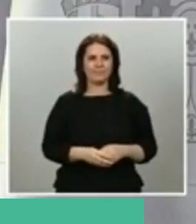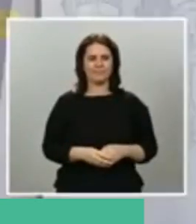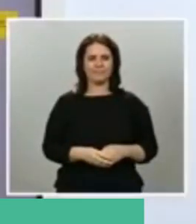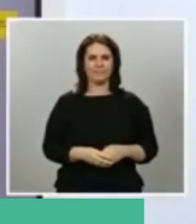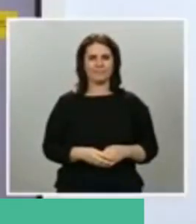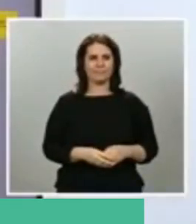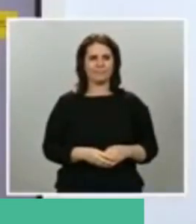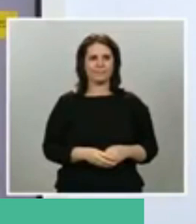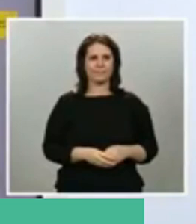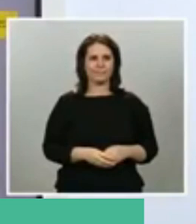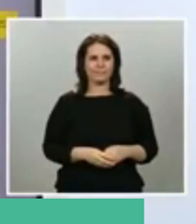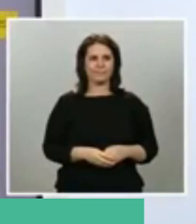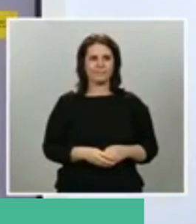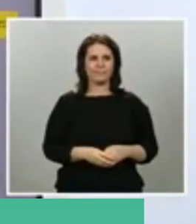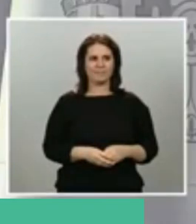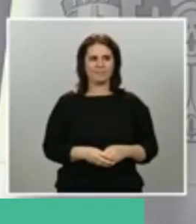porque esto